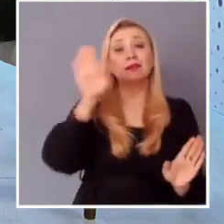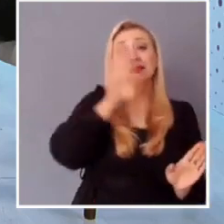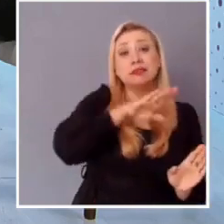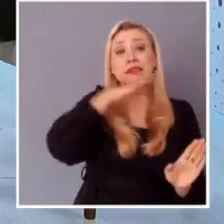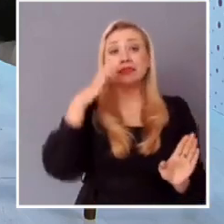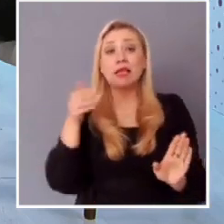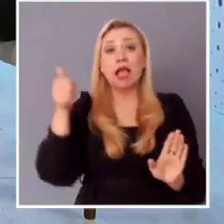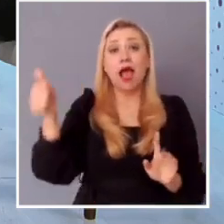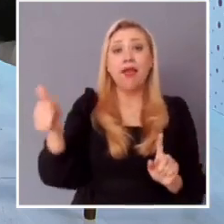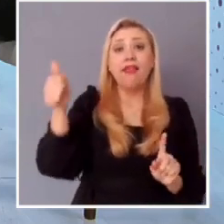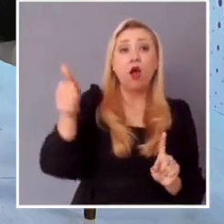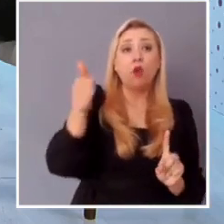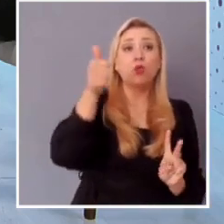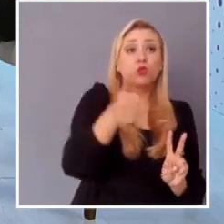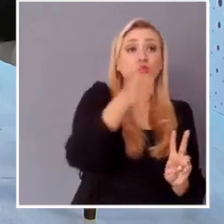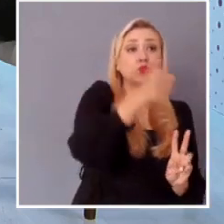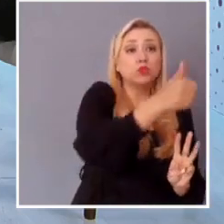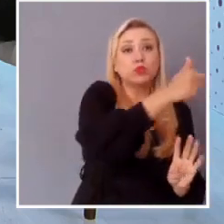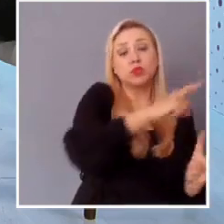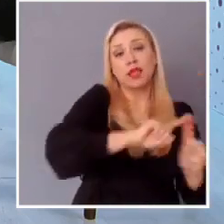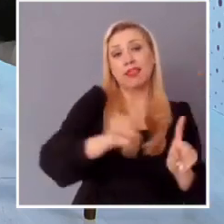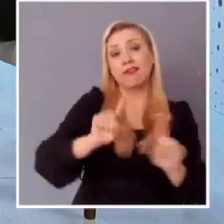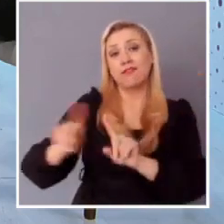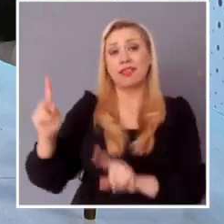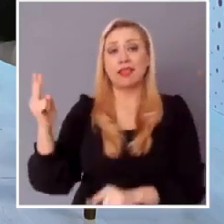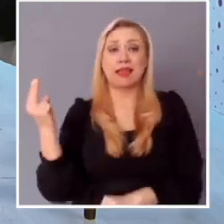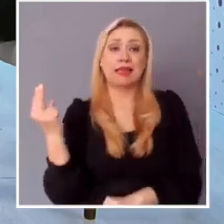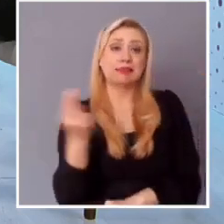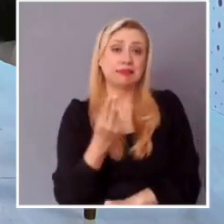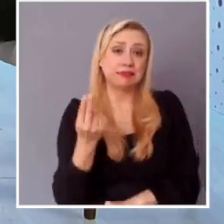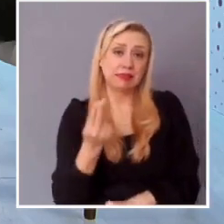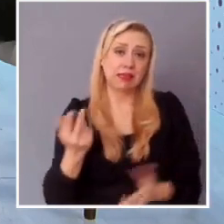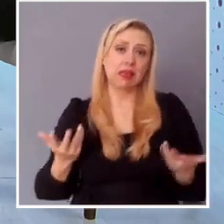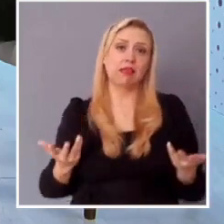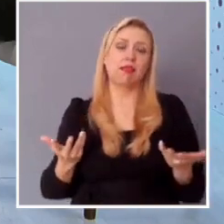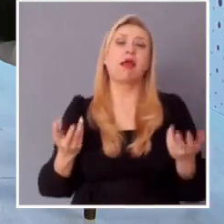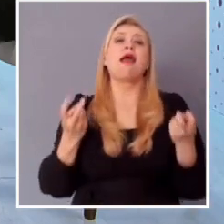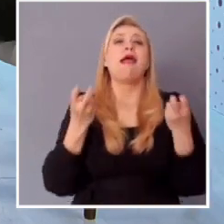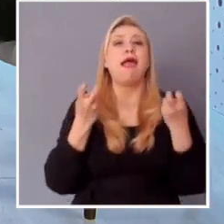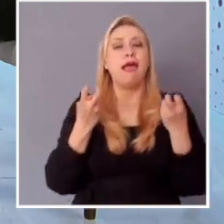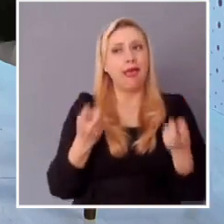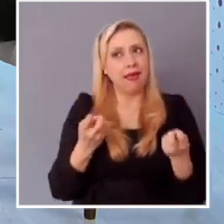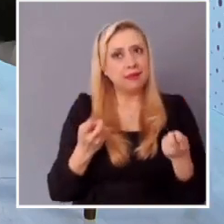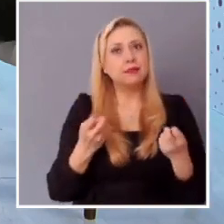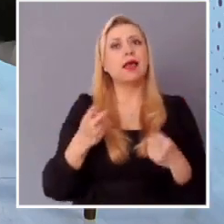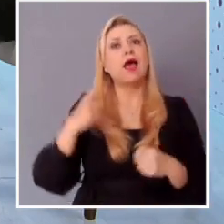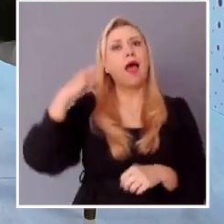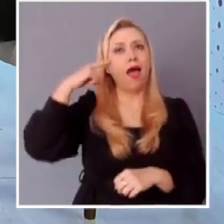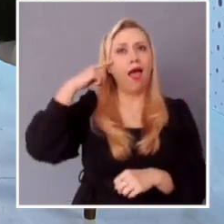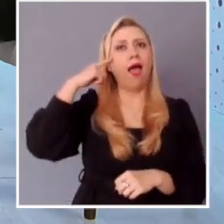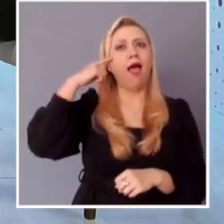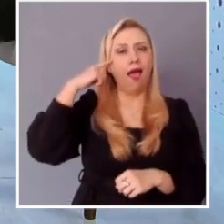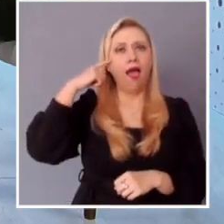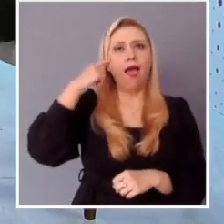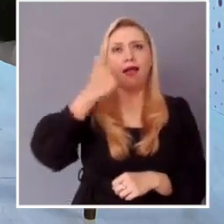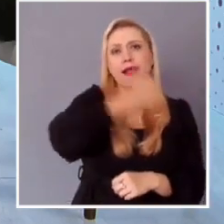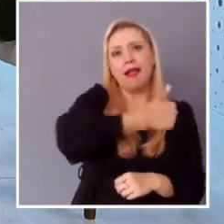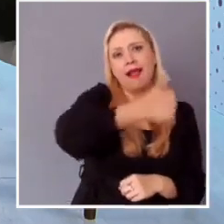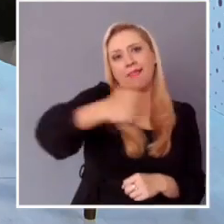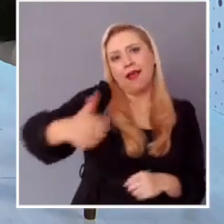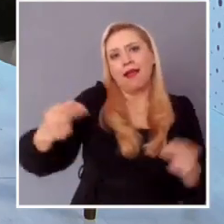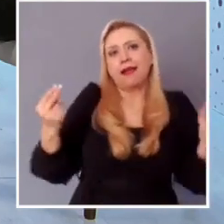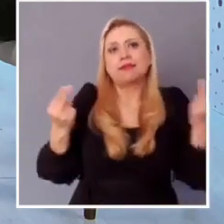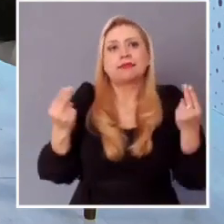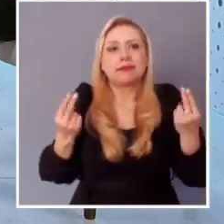que cada una necesite, requiera, y entonces, bueno, pues estos modelos también buscan esto, brindar a cada quien lo que necesita, ¿no?